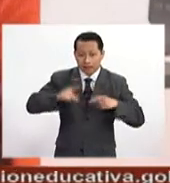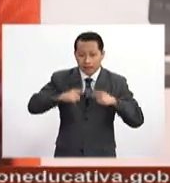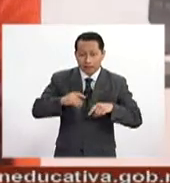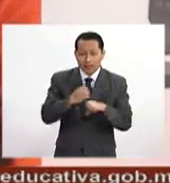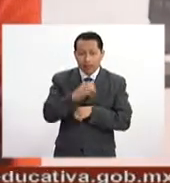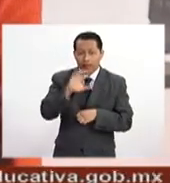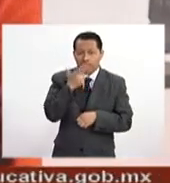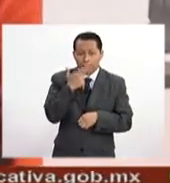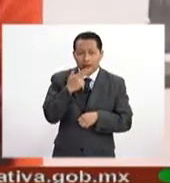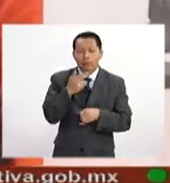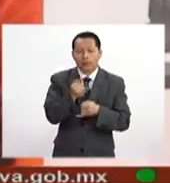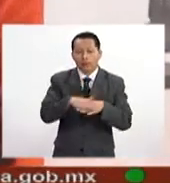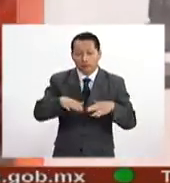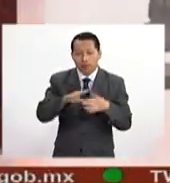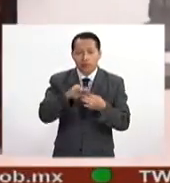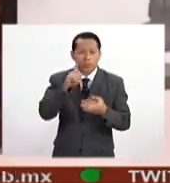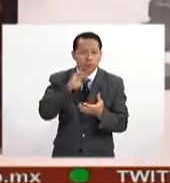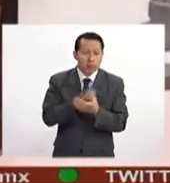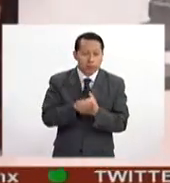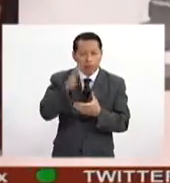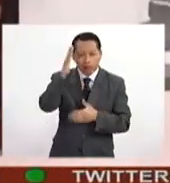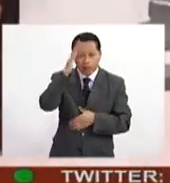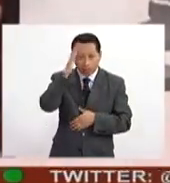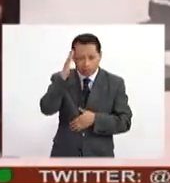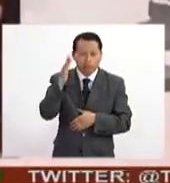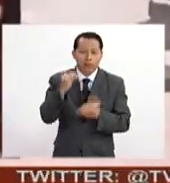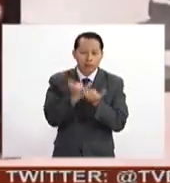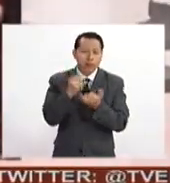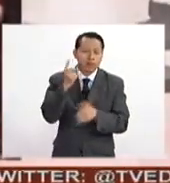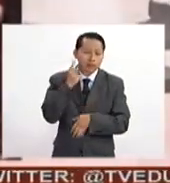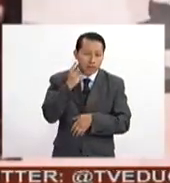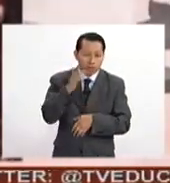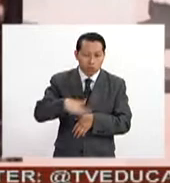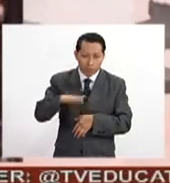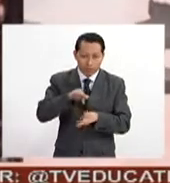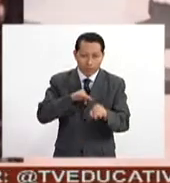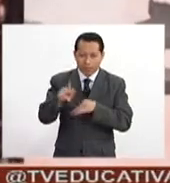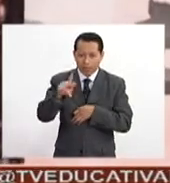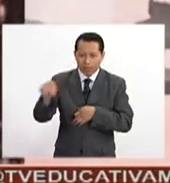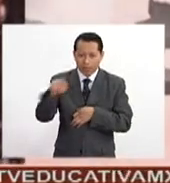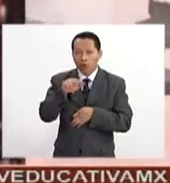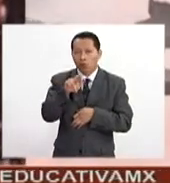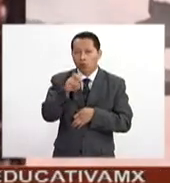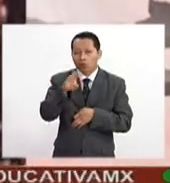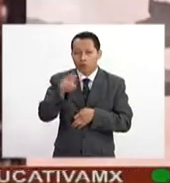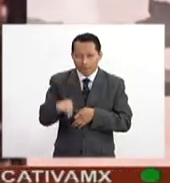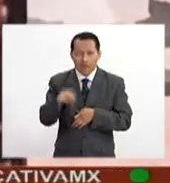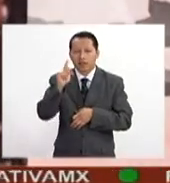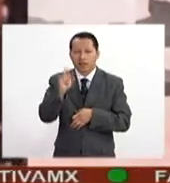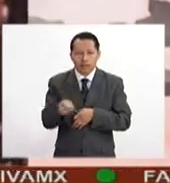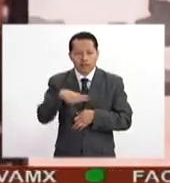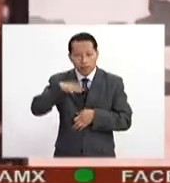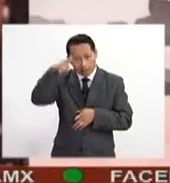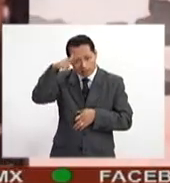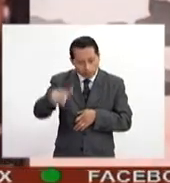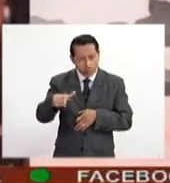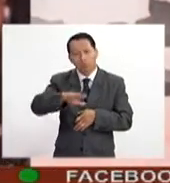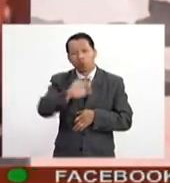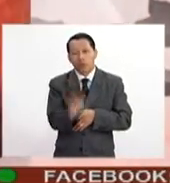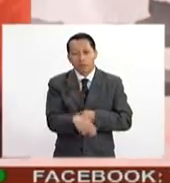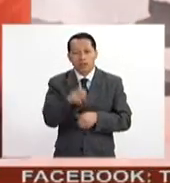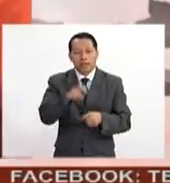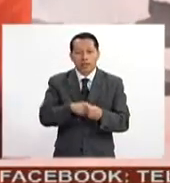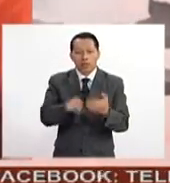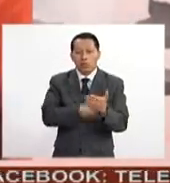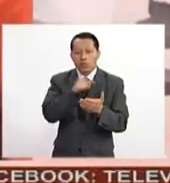del Estado de Chihuahua informó que la esposa del líder estatal y diputado local del Partido del Trabajo, Rubén Aguilar Jiménez, fue localizada sin vida en un